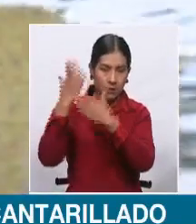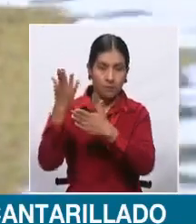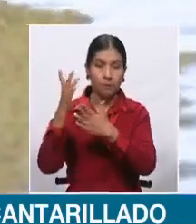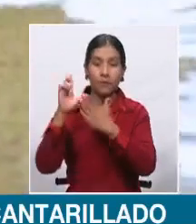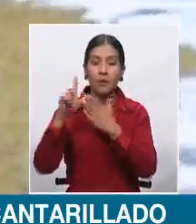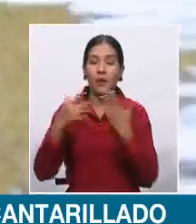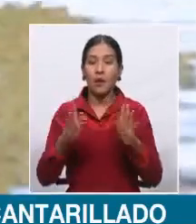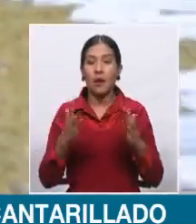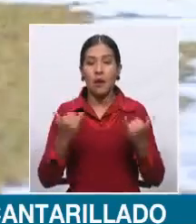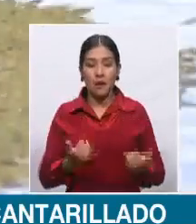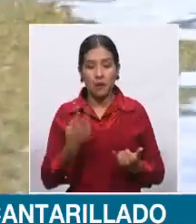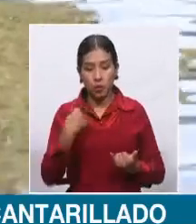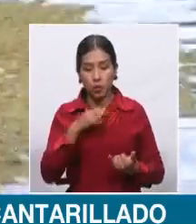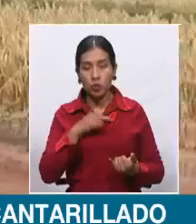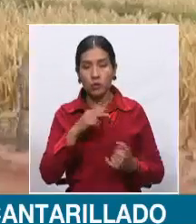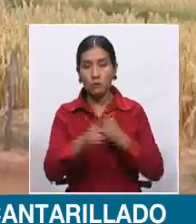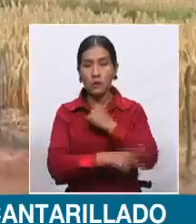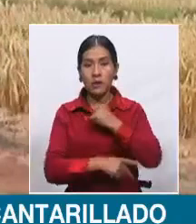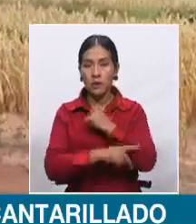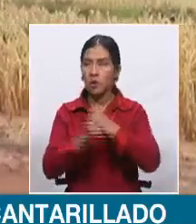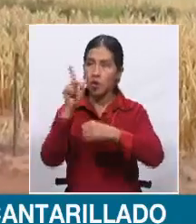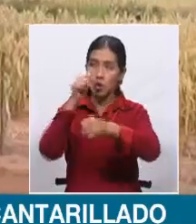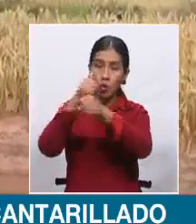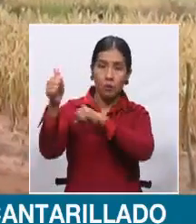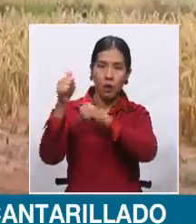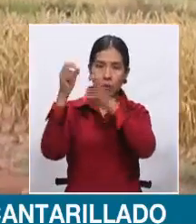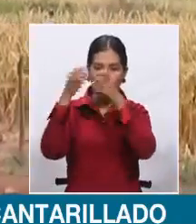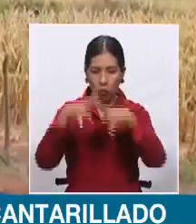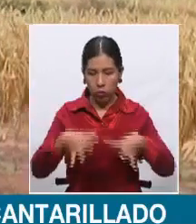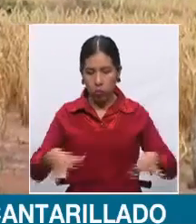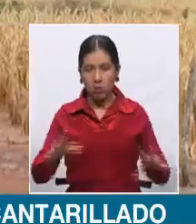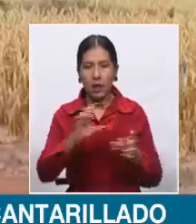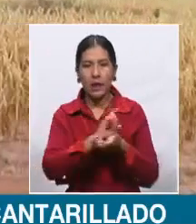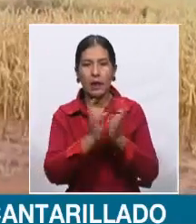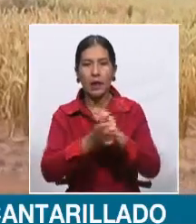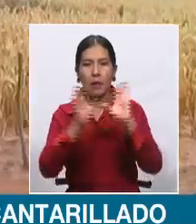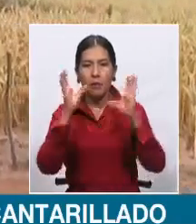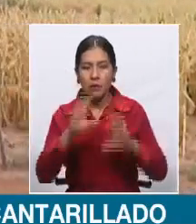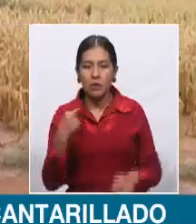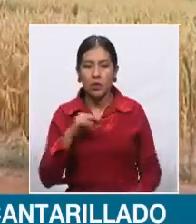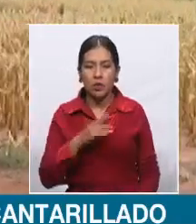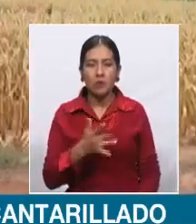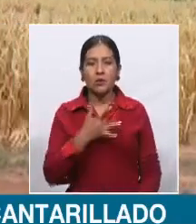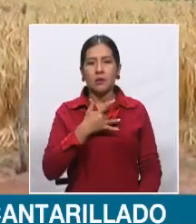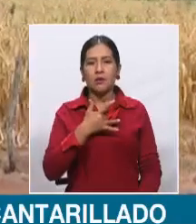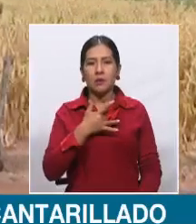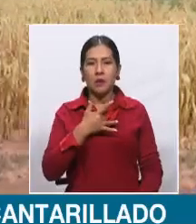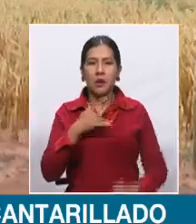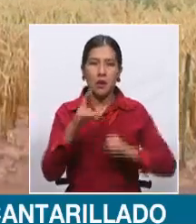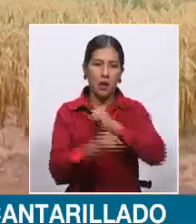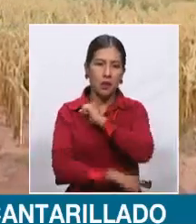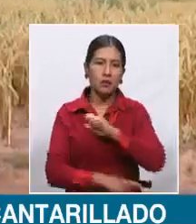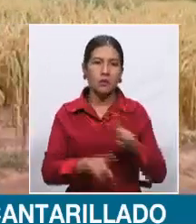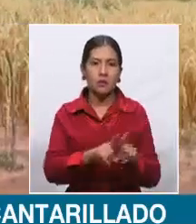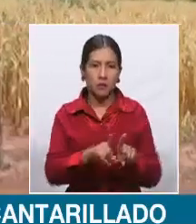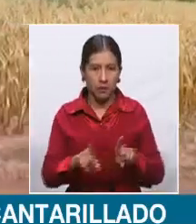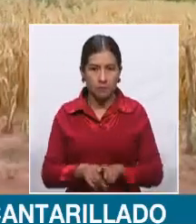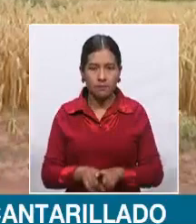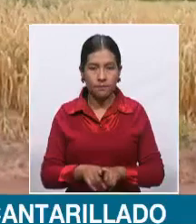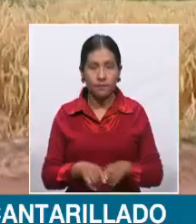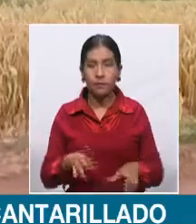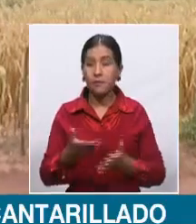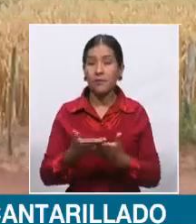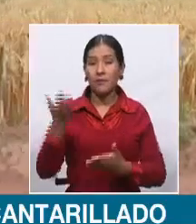país está viviendo, está sintiendo estos efectos climatológicos, ¿no? La anterior gestión, desde el